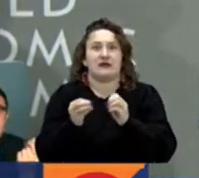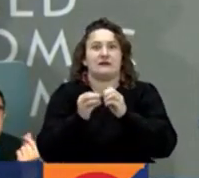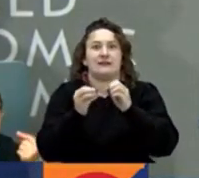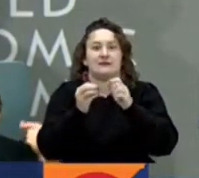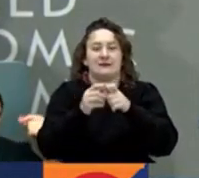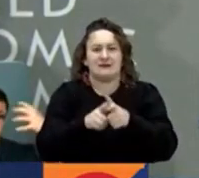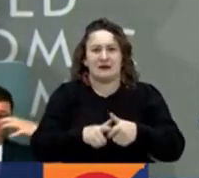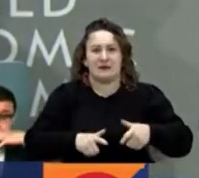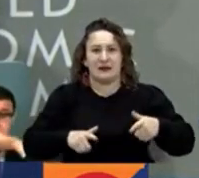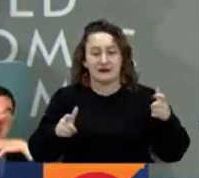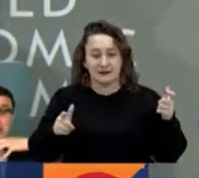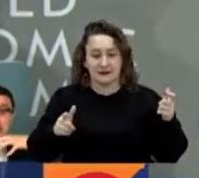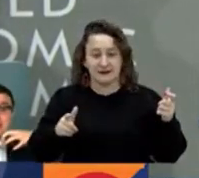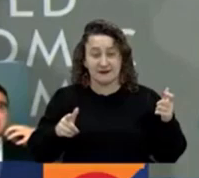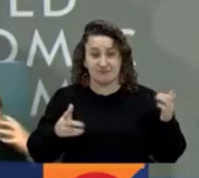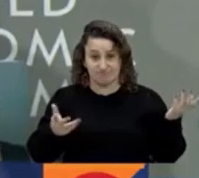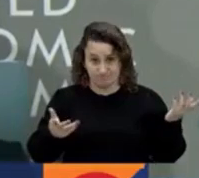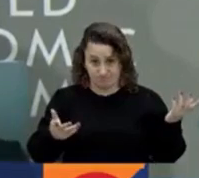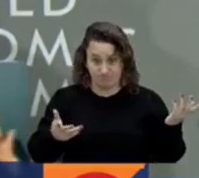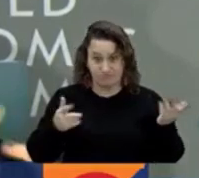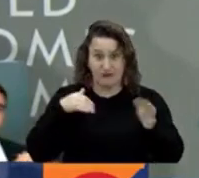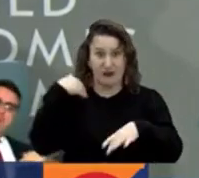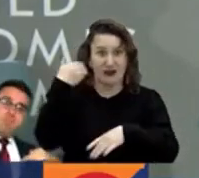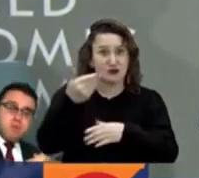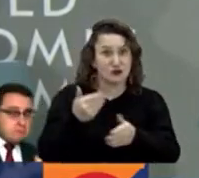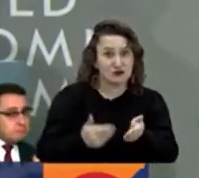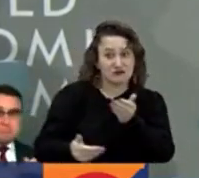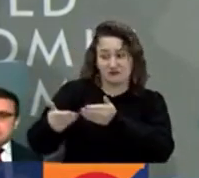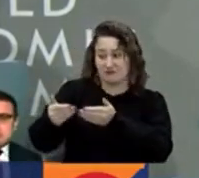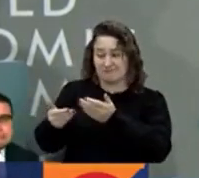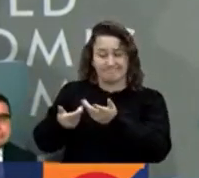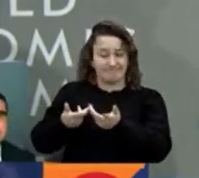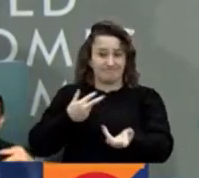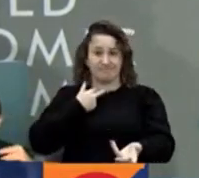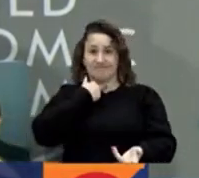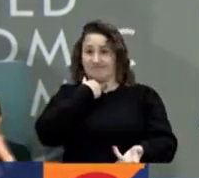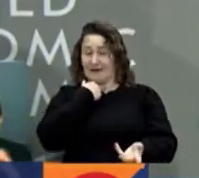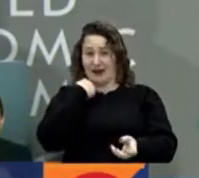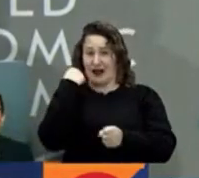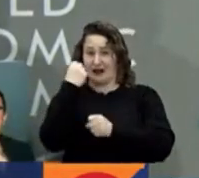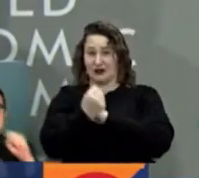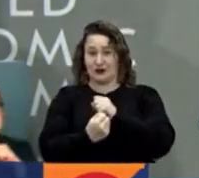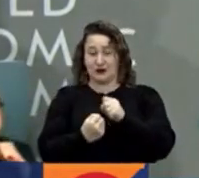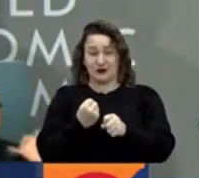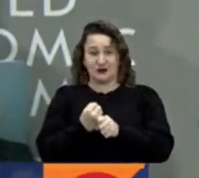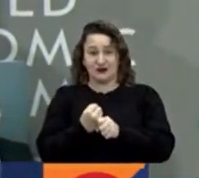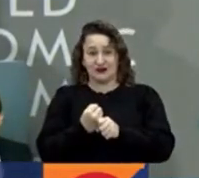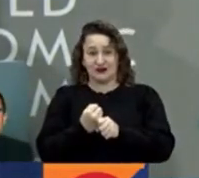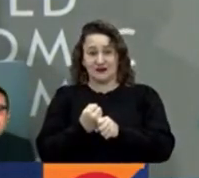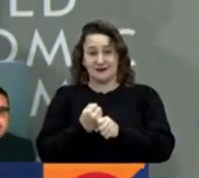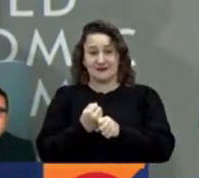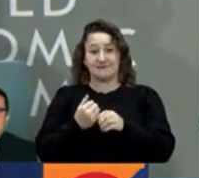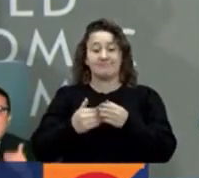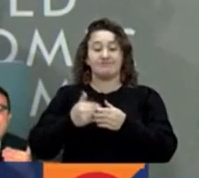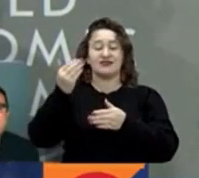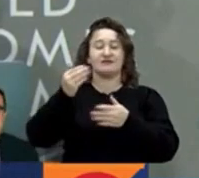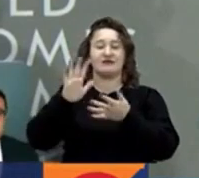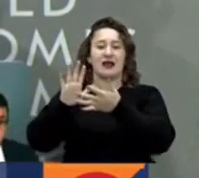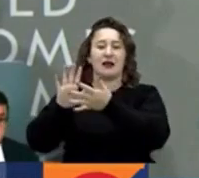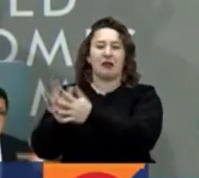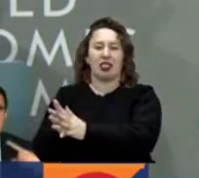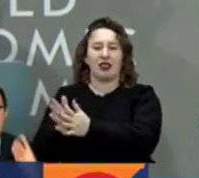acercando el punto de no retorno en cuestión de años y, por tanto, el comienzo de las